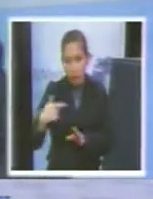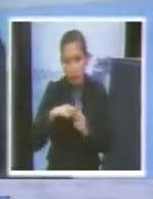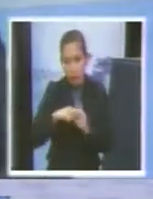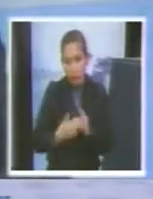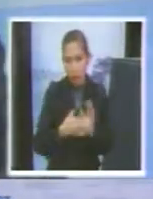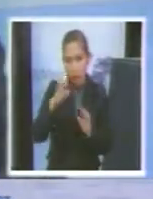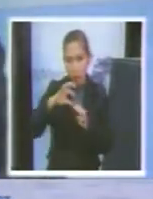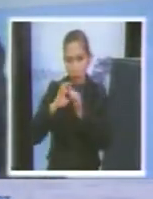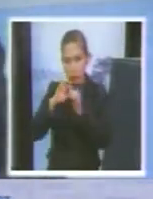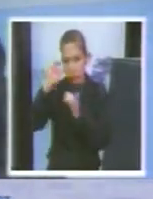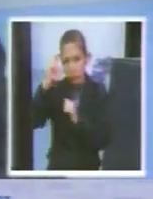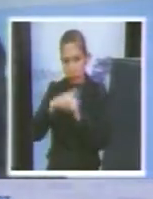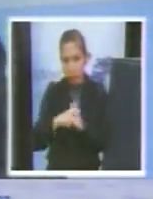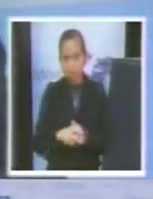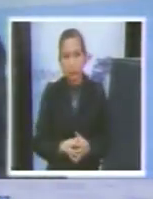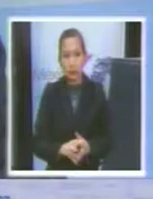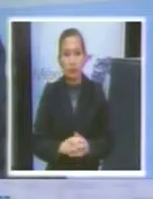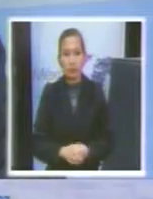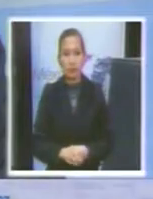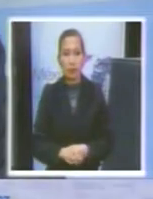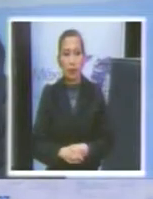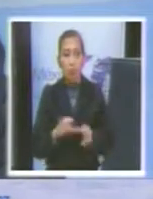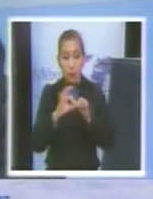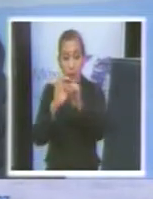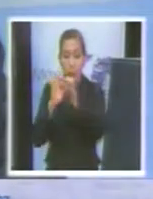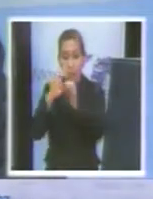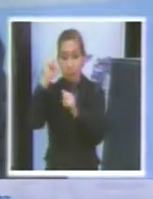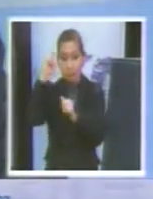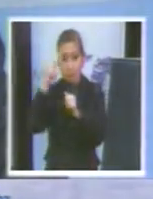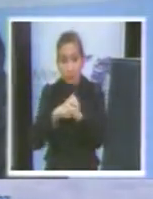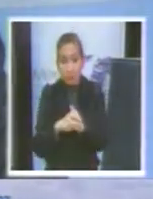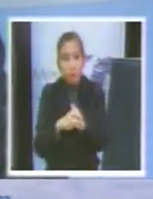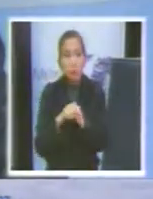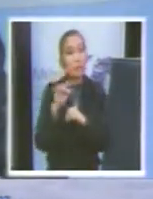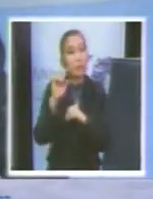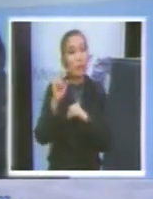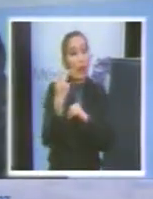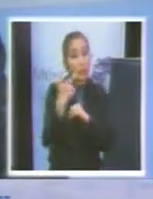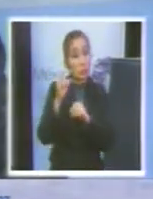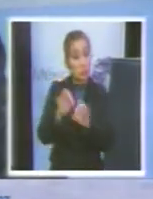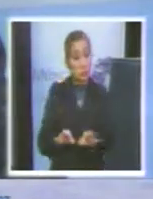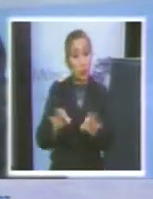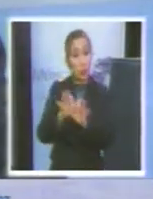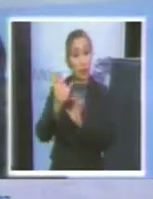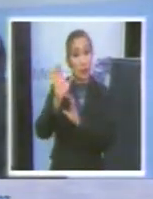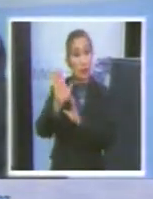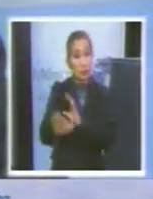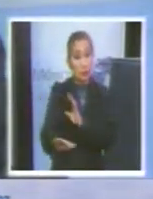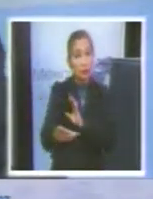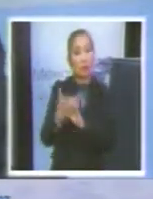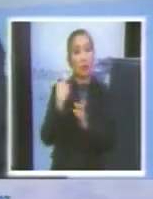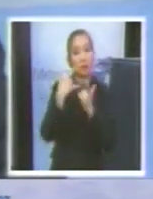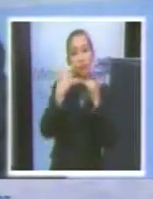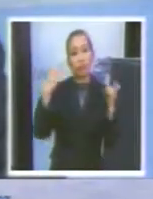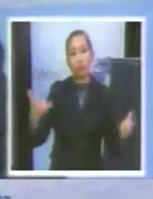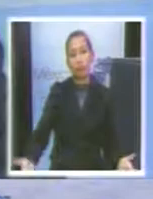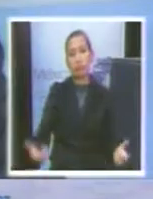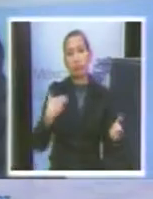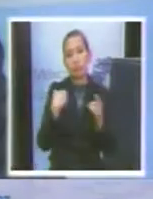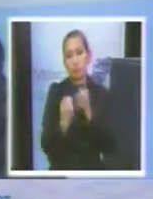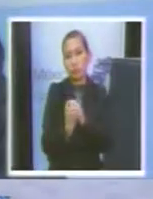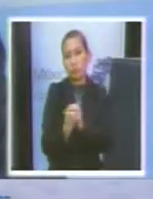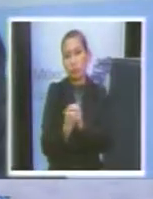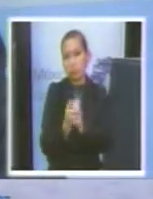con la Unión Europea. La Unión Europea es un actor fundamental de la historia